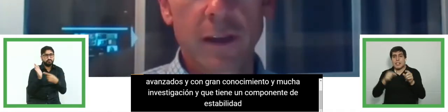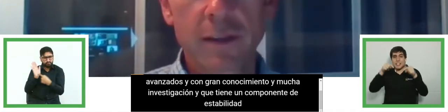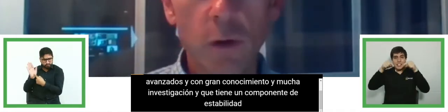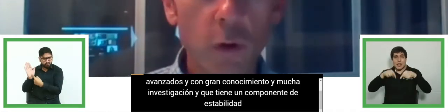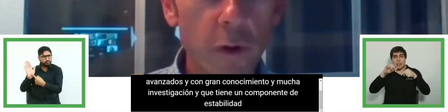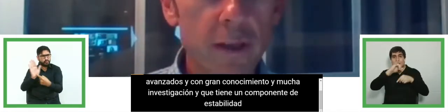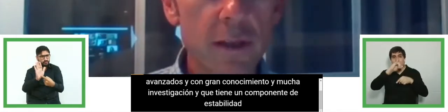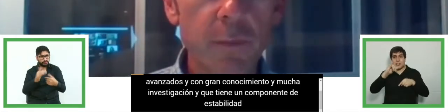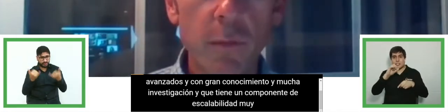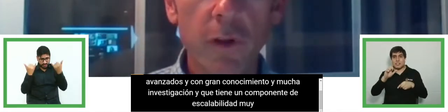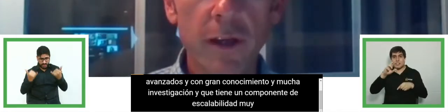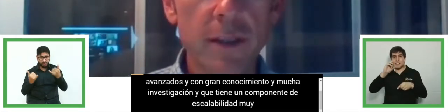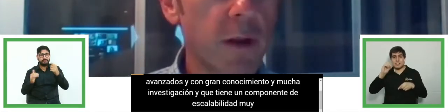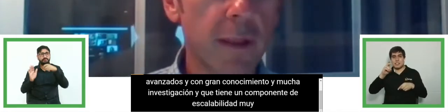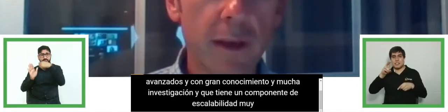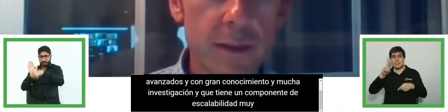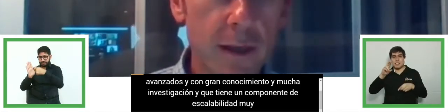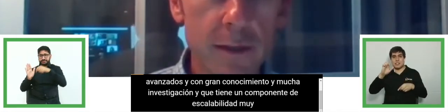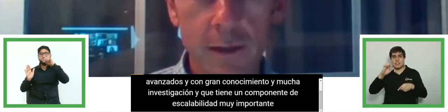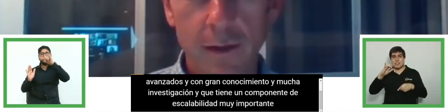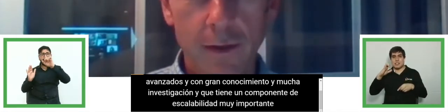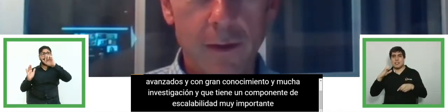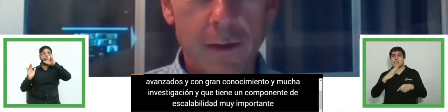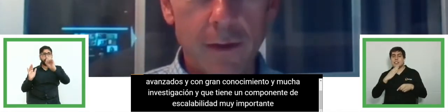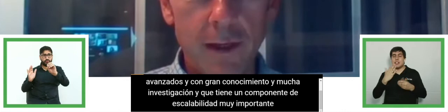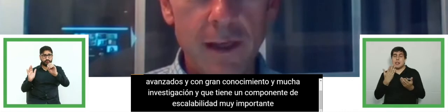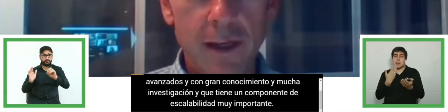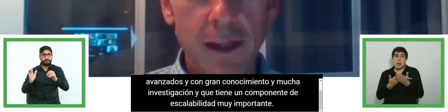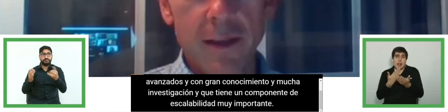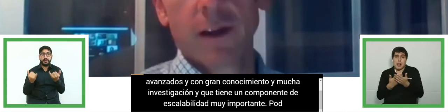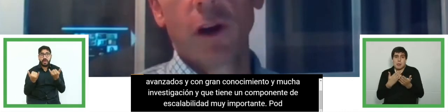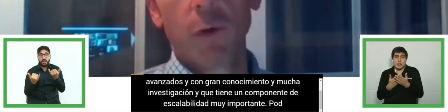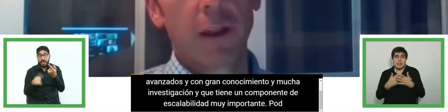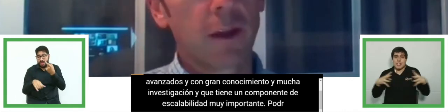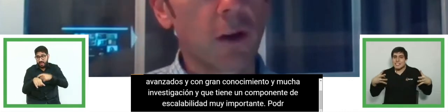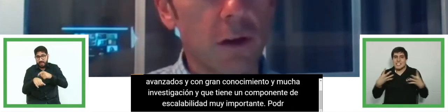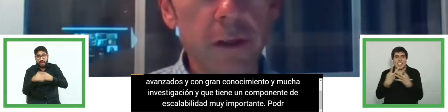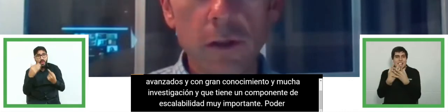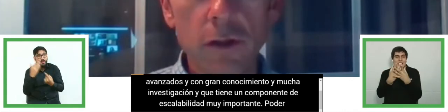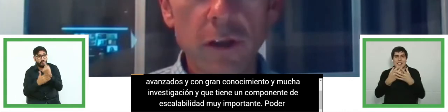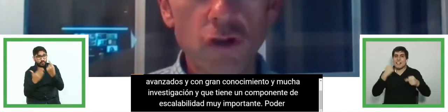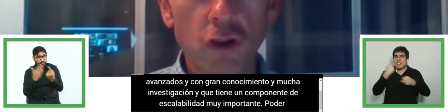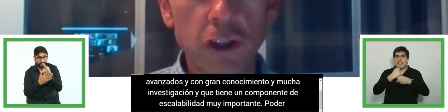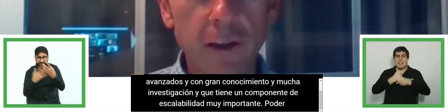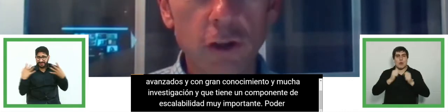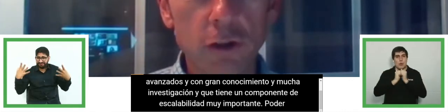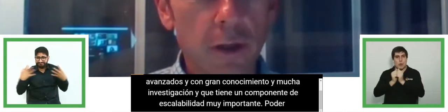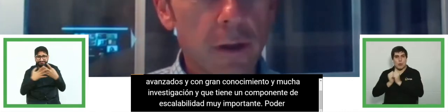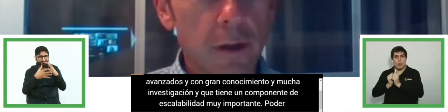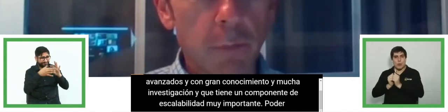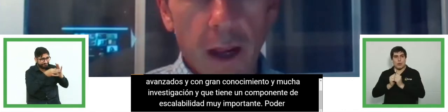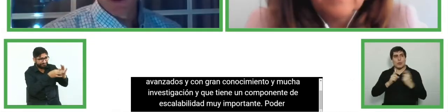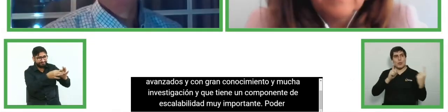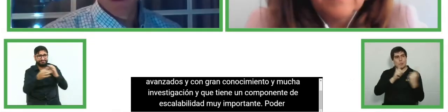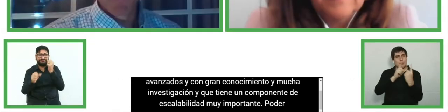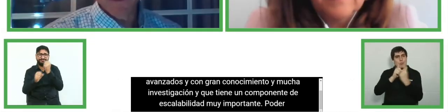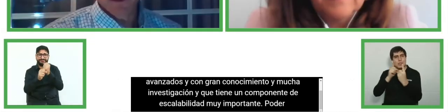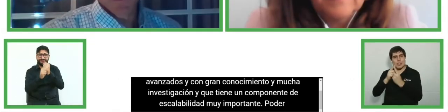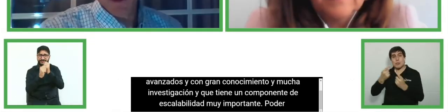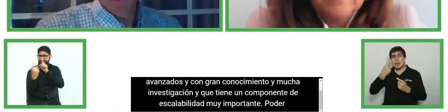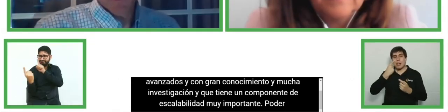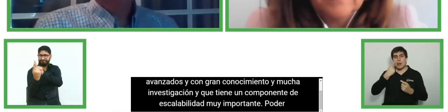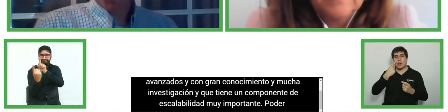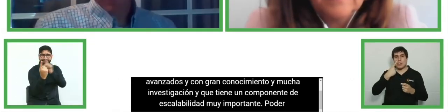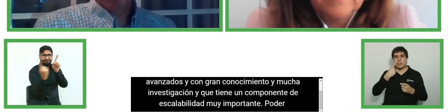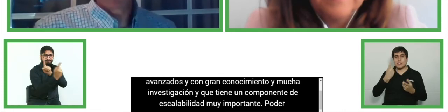como este, desde luego es para poder establecer esas redes de colaboración, ¿no? esos contactos para conocer más